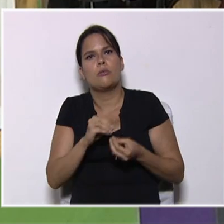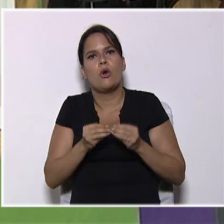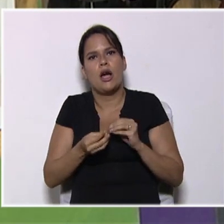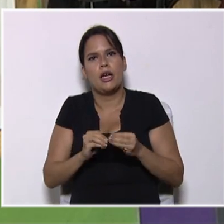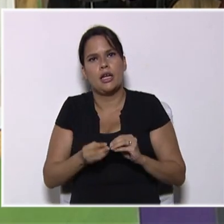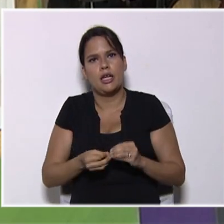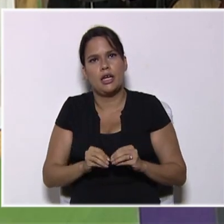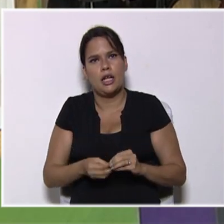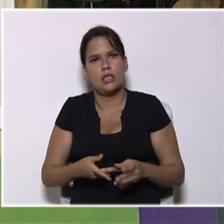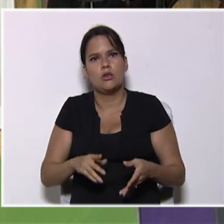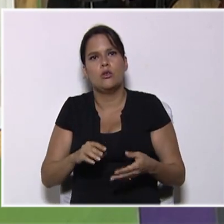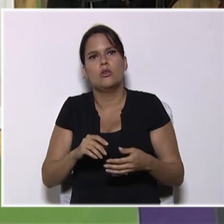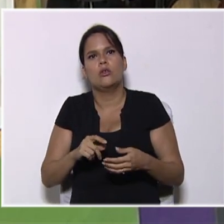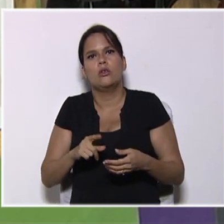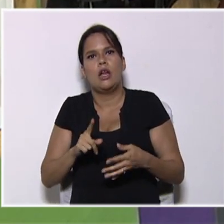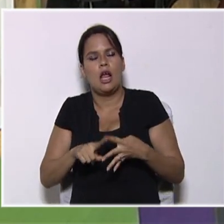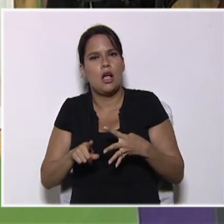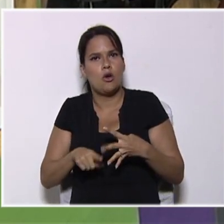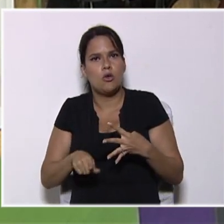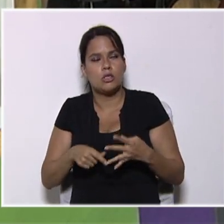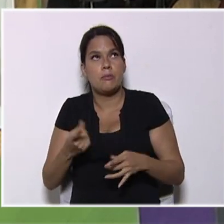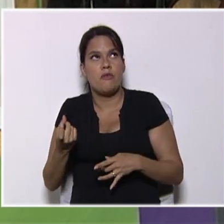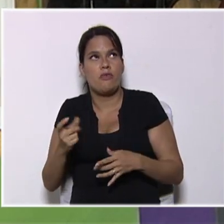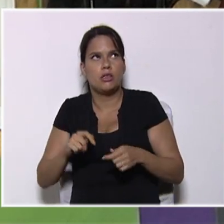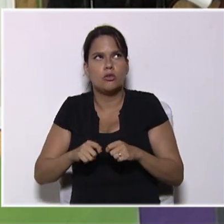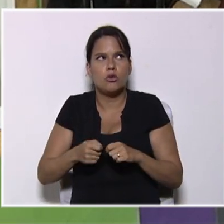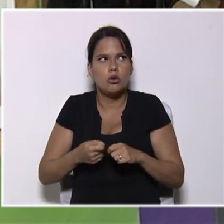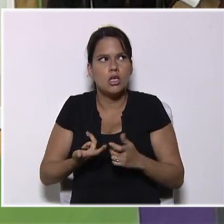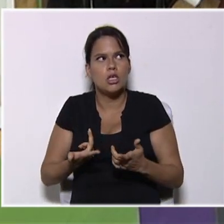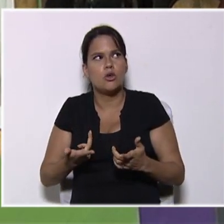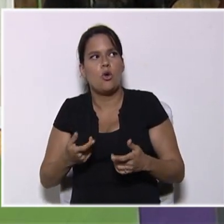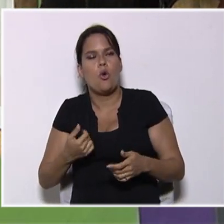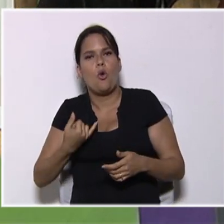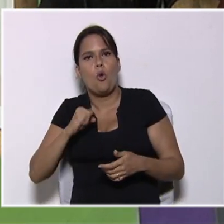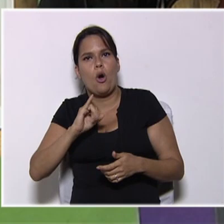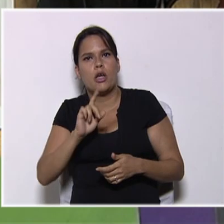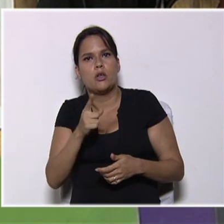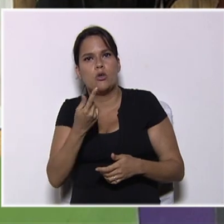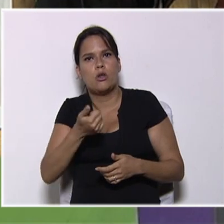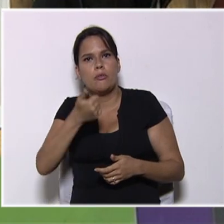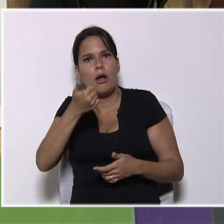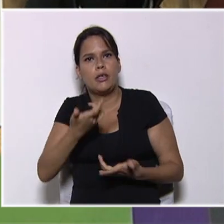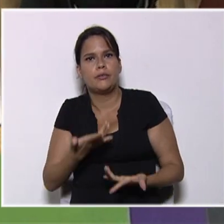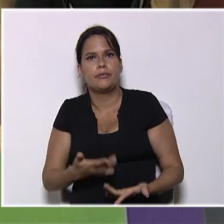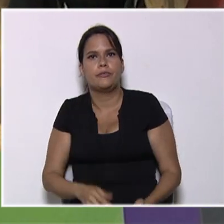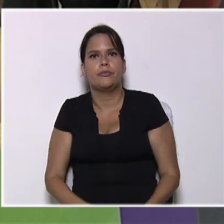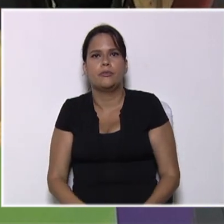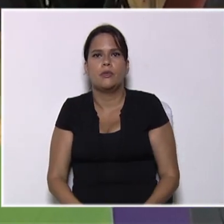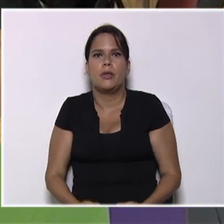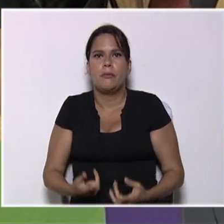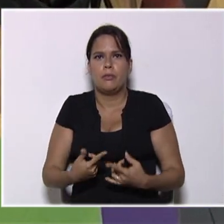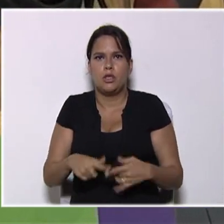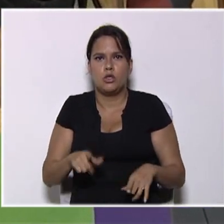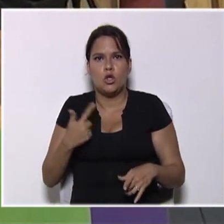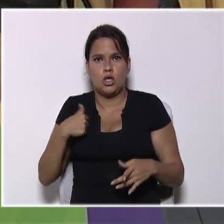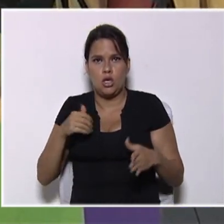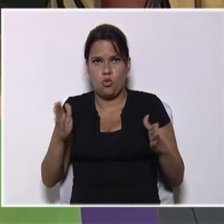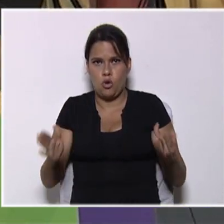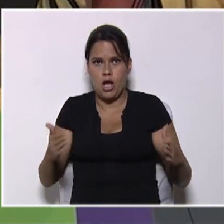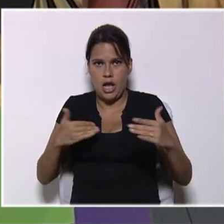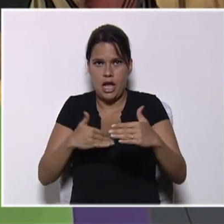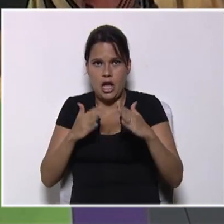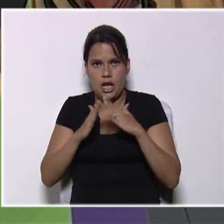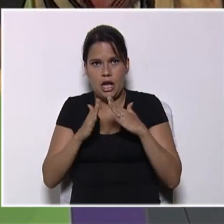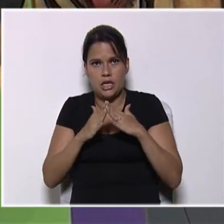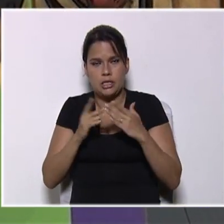exacto, o sobra un tornillo o me falta un tornillo o algo, ¿no? Bueno, o una tuerca. Pero ¿qué pasa? Que entonces si yo tengo algo como esto en casa